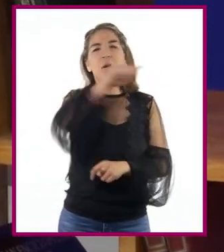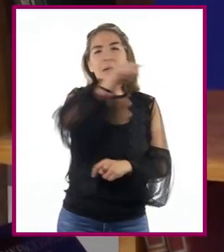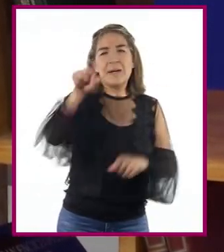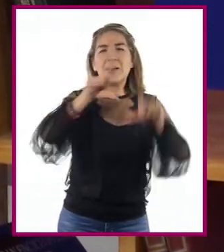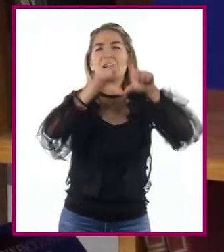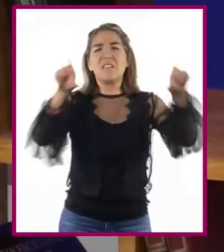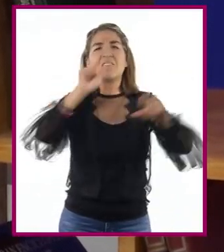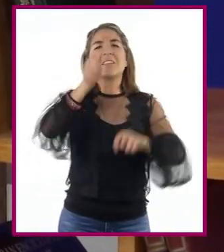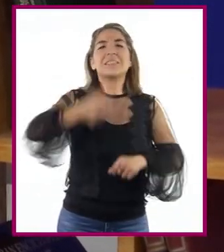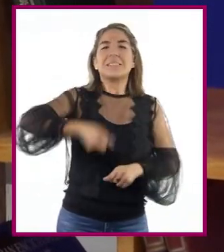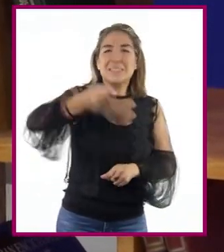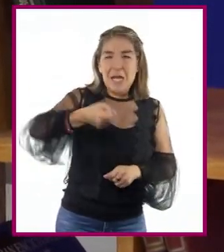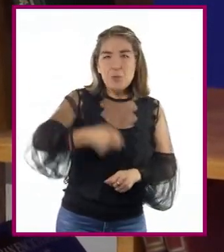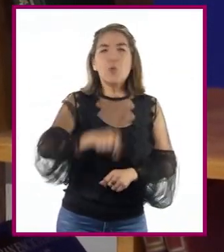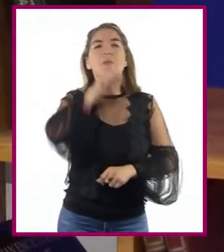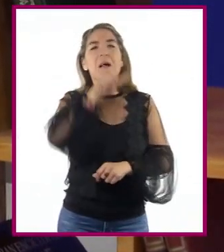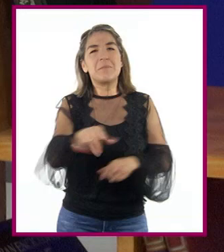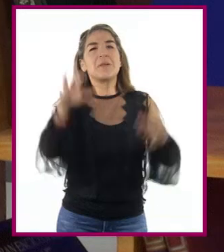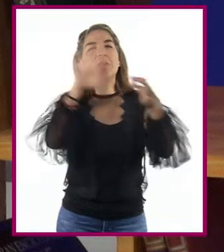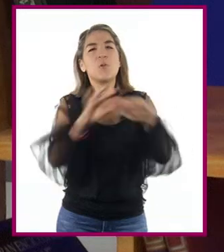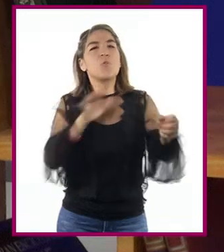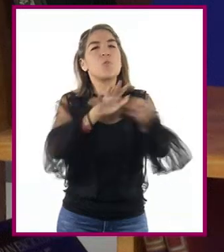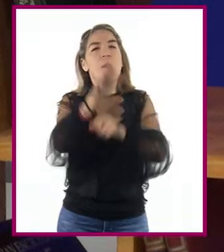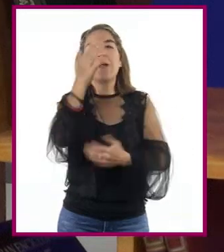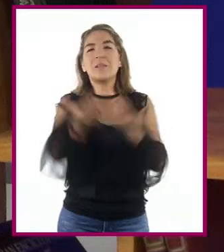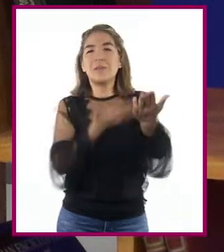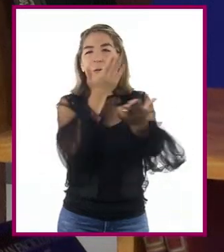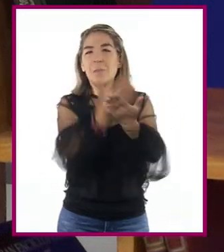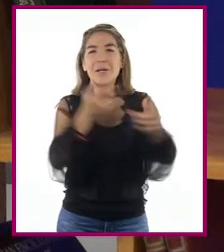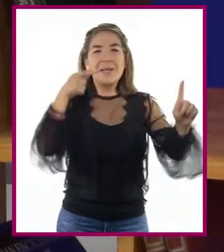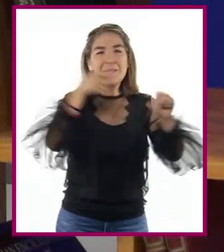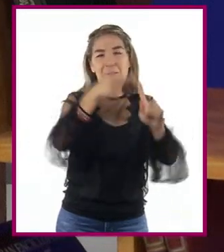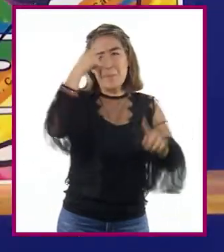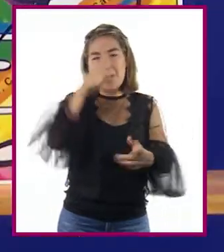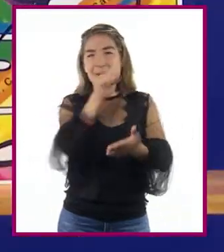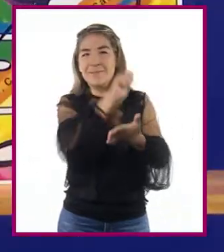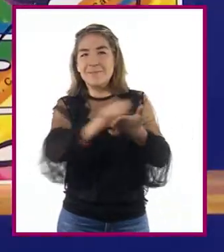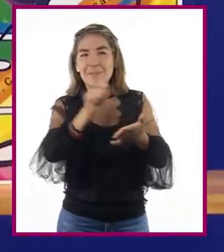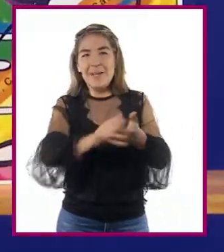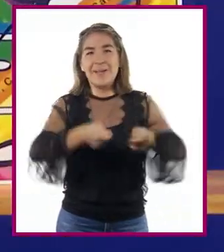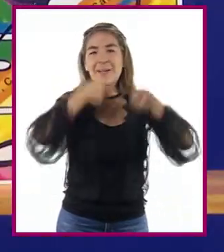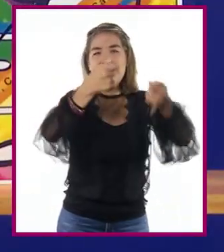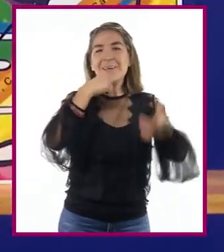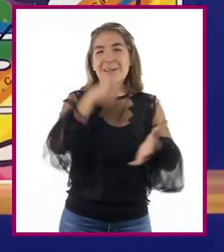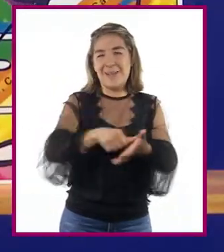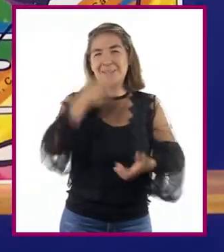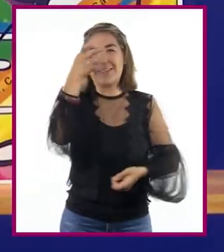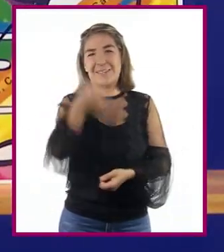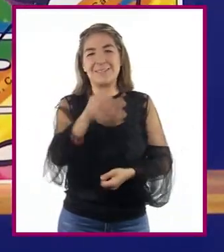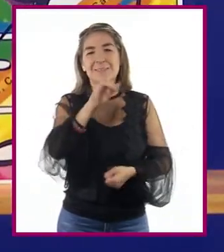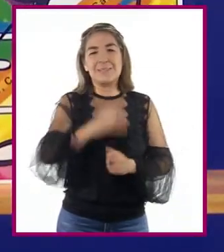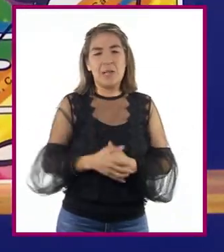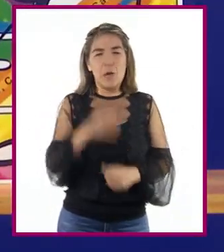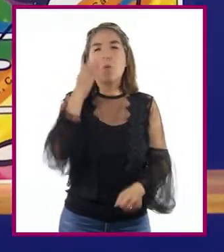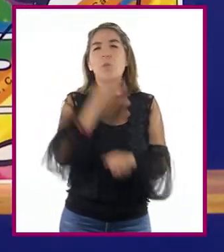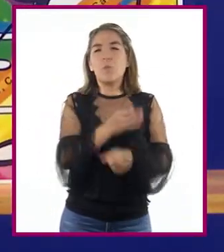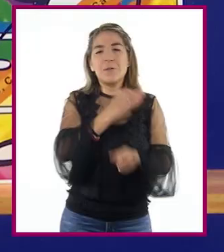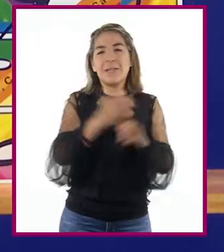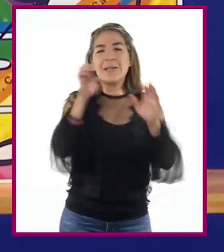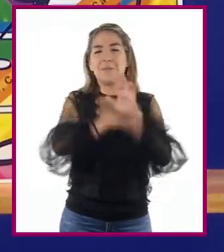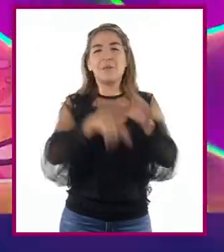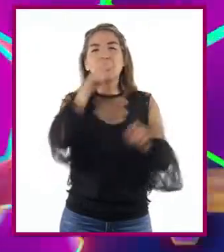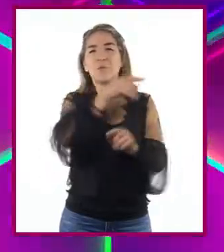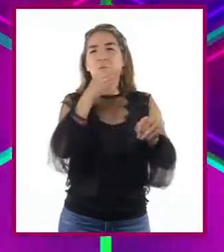se plantea el asunto u objetivo de nuestro escrito. ¡Excelente! Veamos cómo sería esto